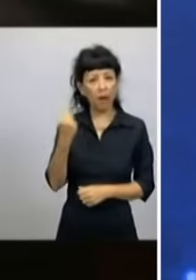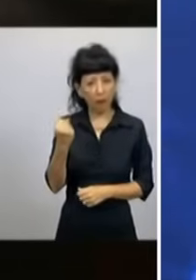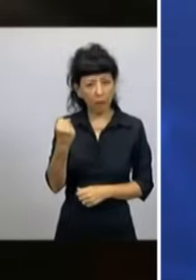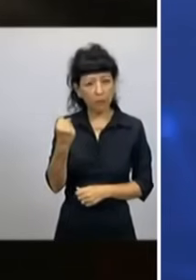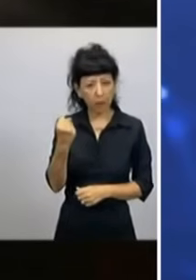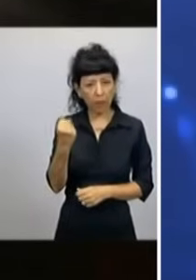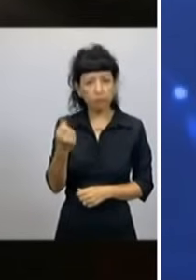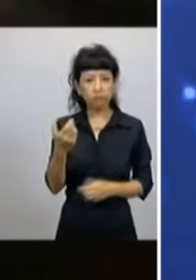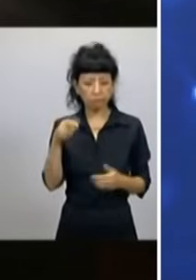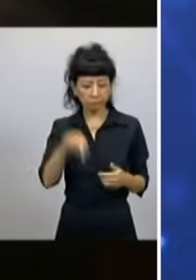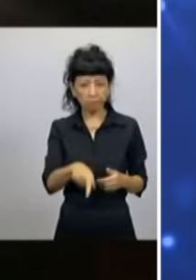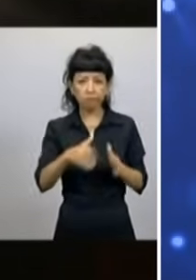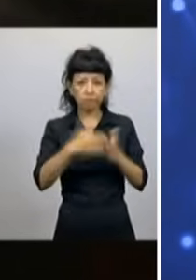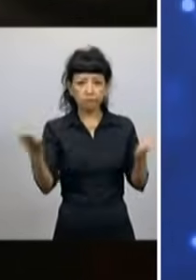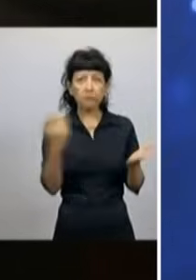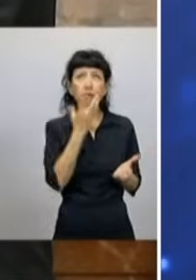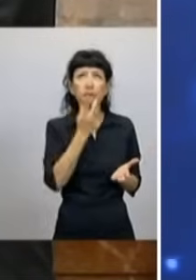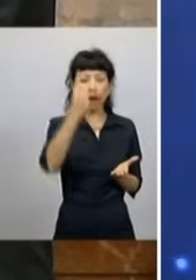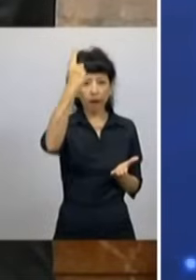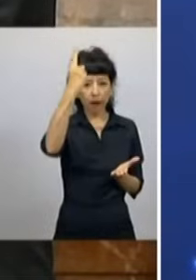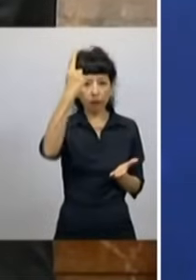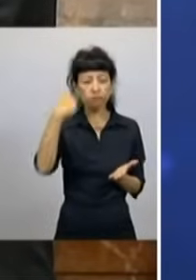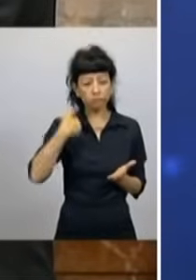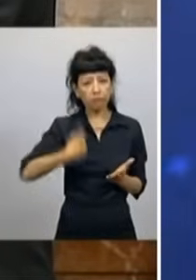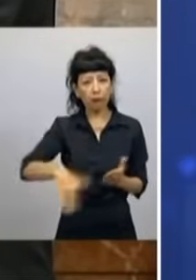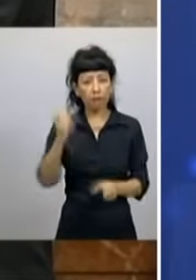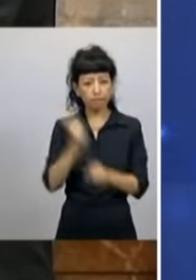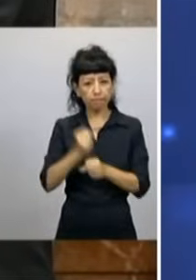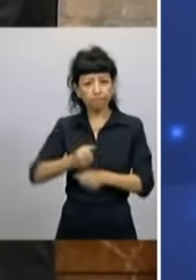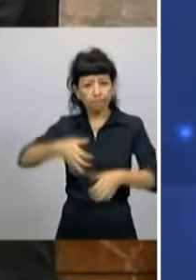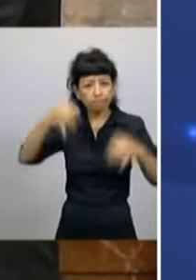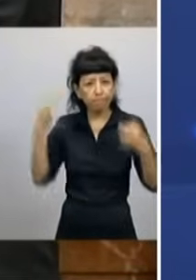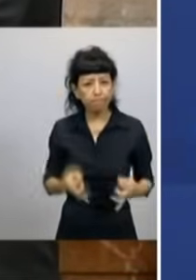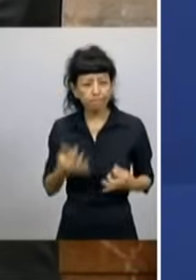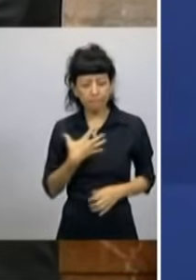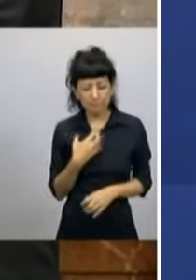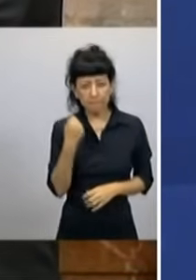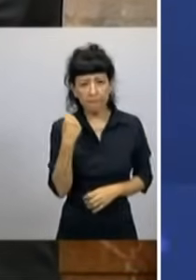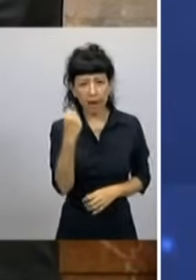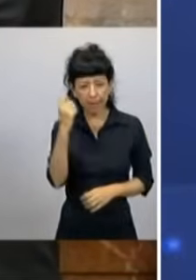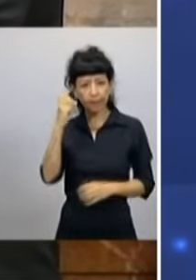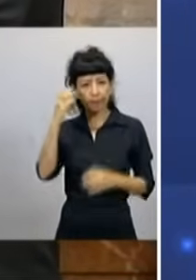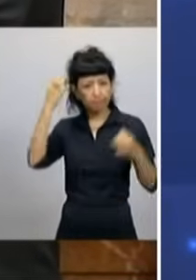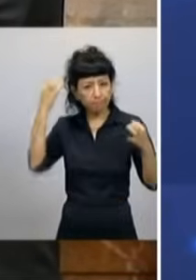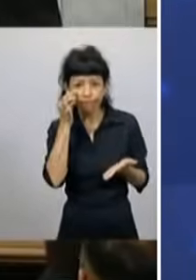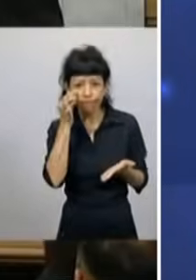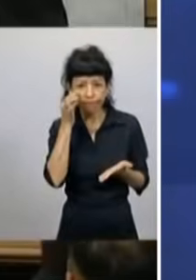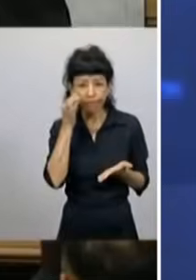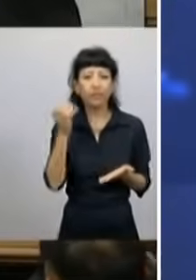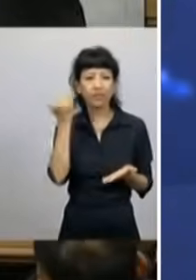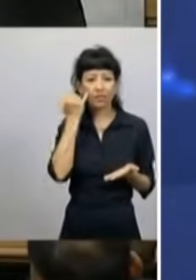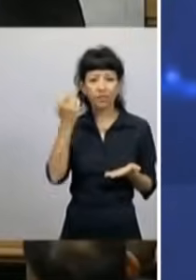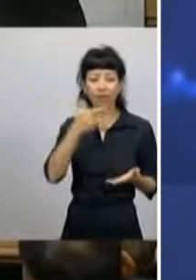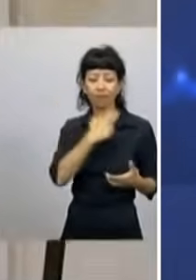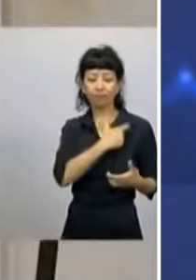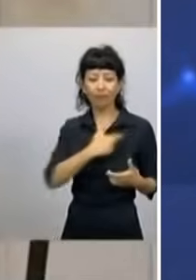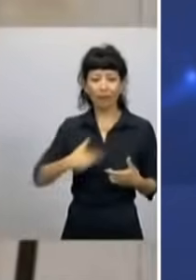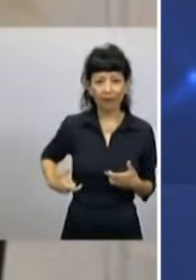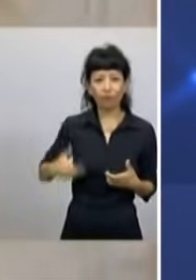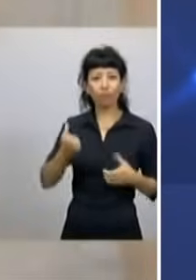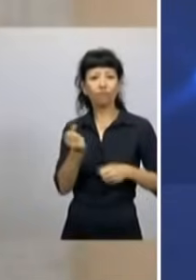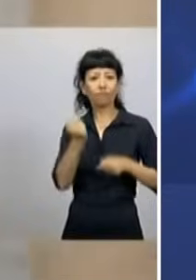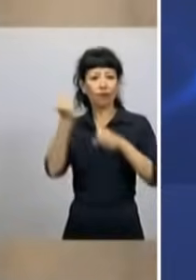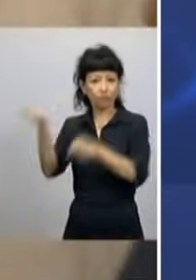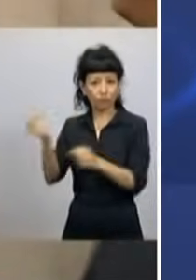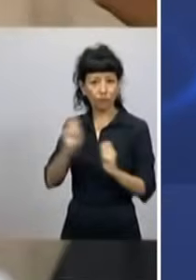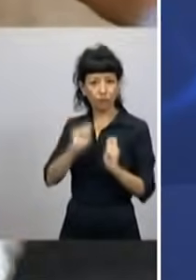que no sea una respuesta definitiva. ¿Por qué? Porque los argentinos, en teoría, apoyamos con un 56% de